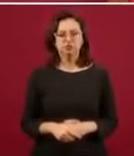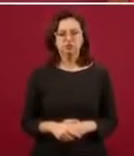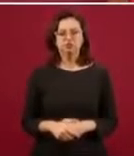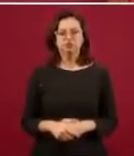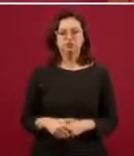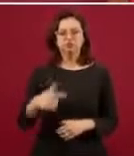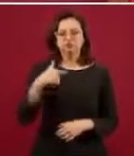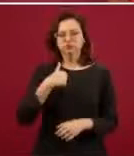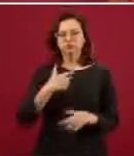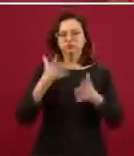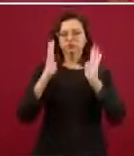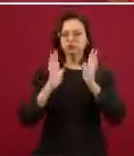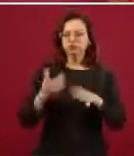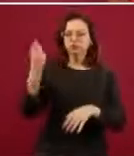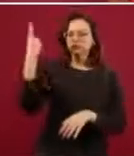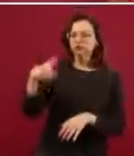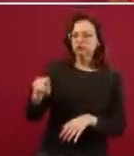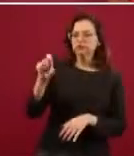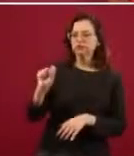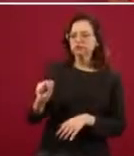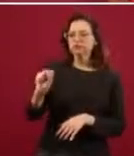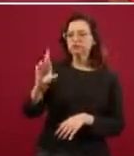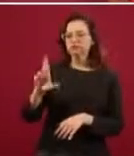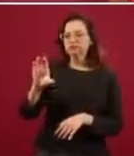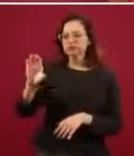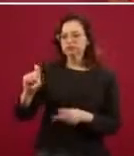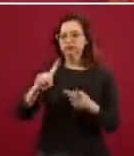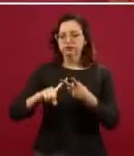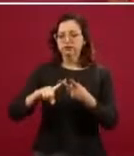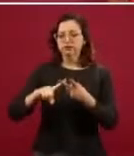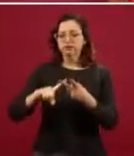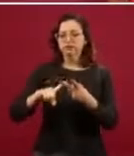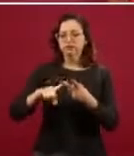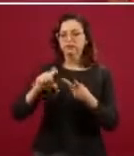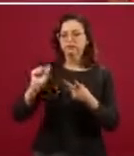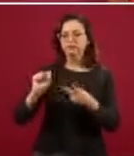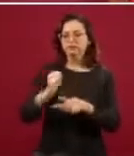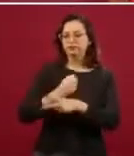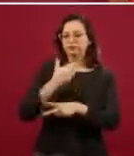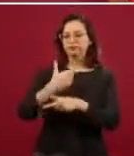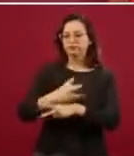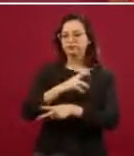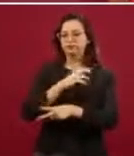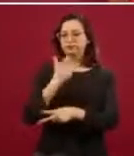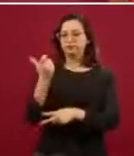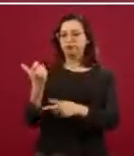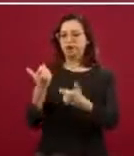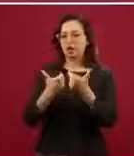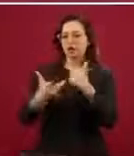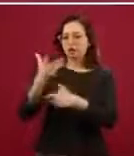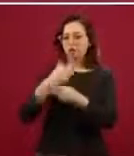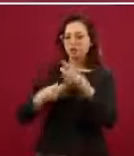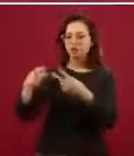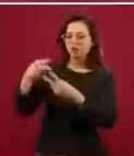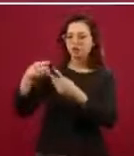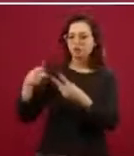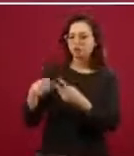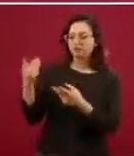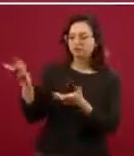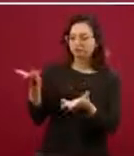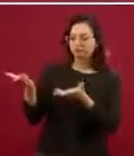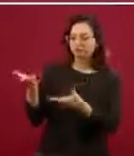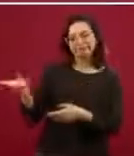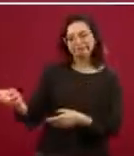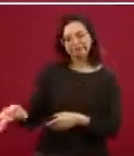instruyendo al secretario de Relaciones Exteriores y a la secretaria de Economía para que podamos llegar